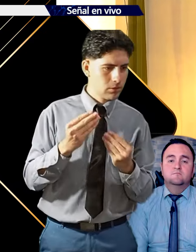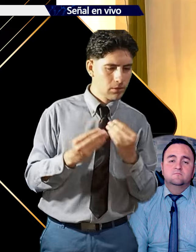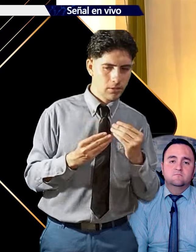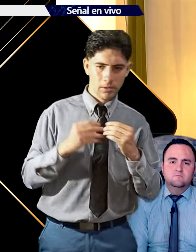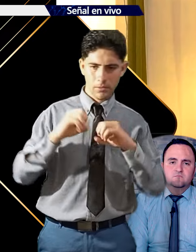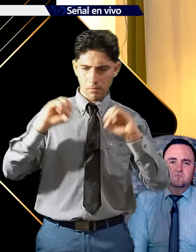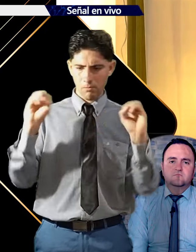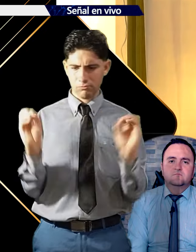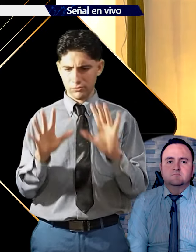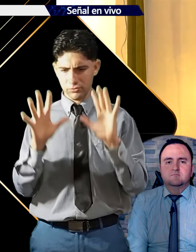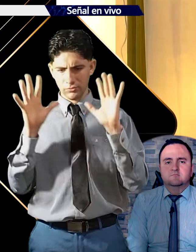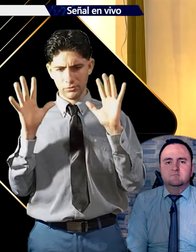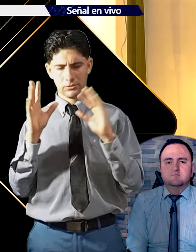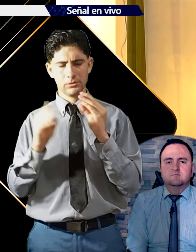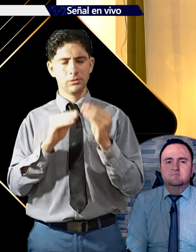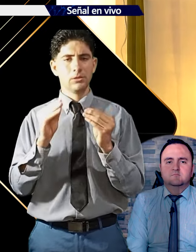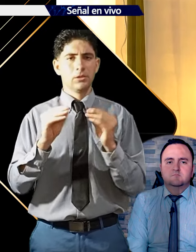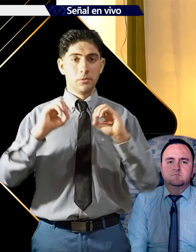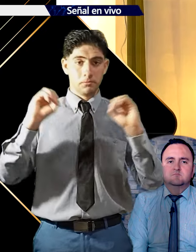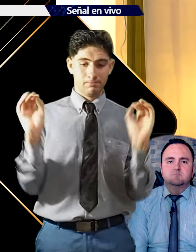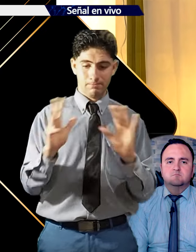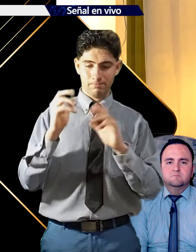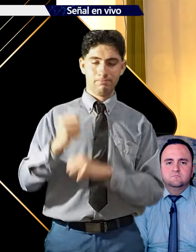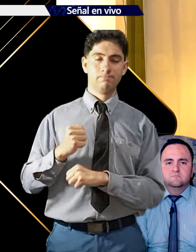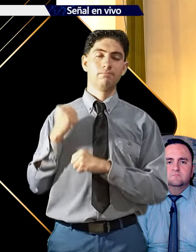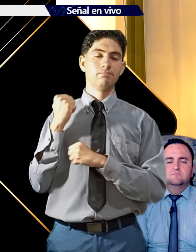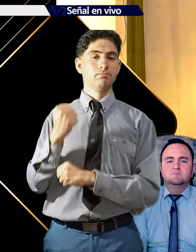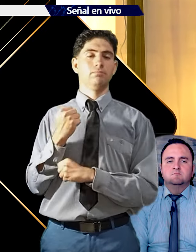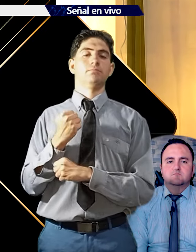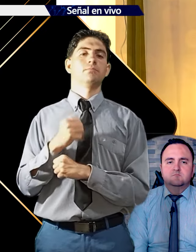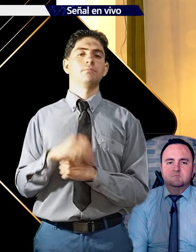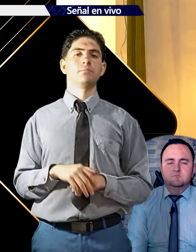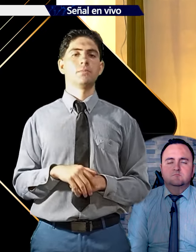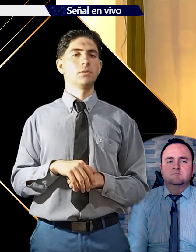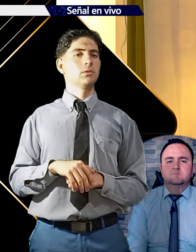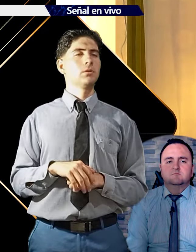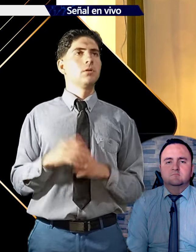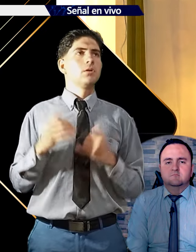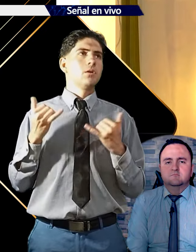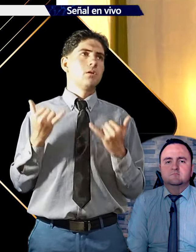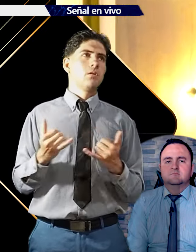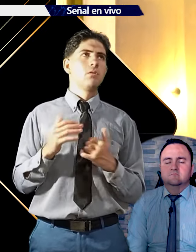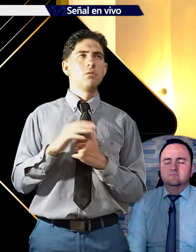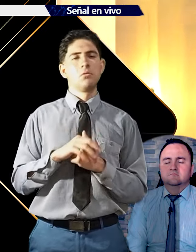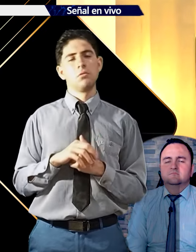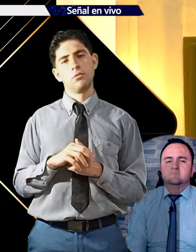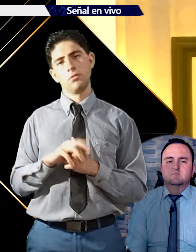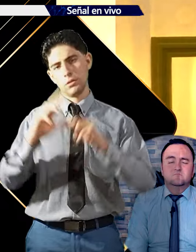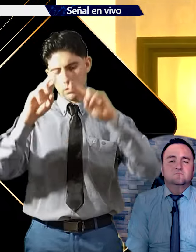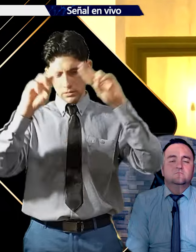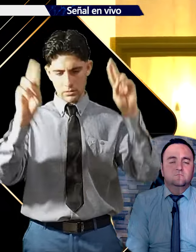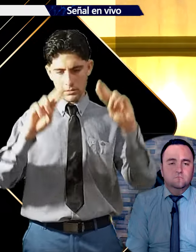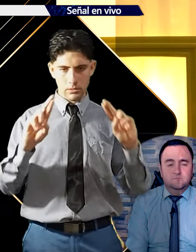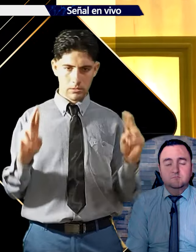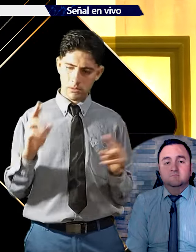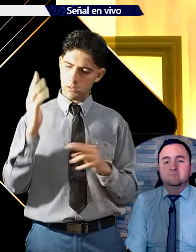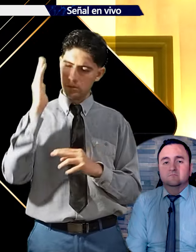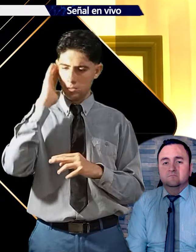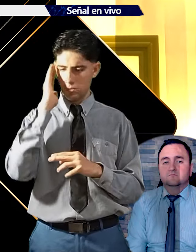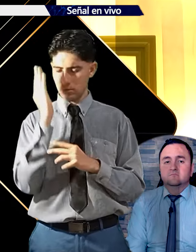el espíritu del Nazareno. Alabanzas al Señor, alabanzas al Señor. Pero no sé, la